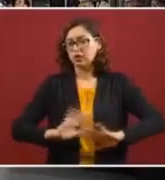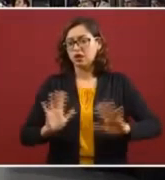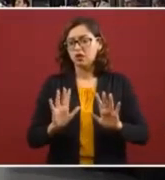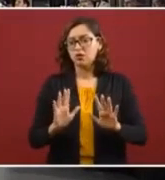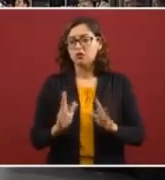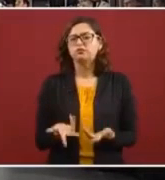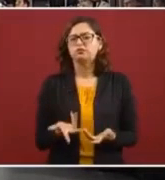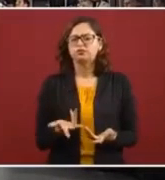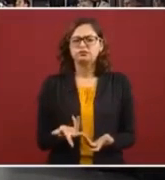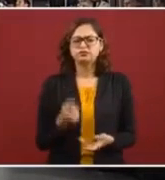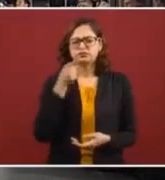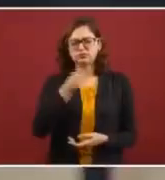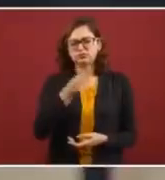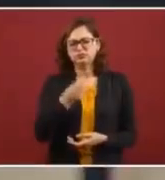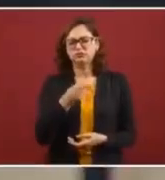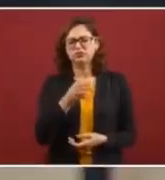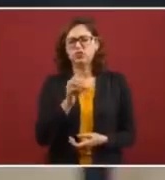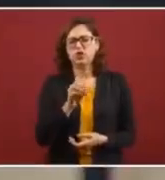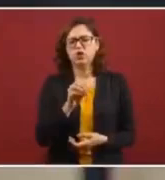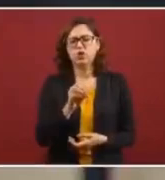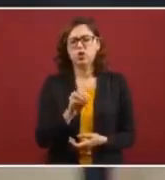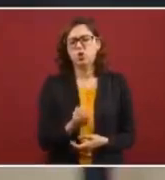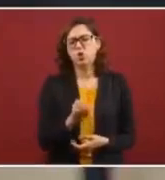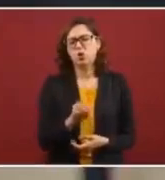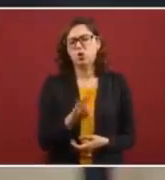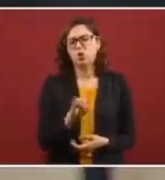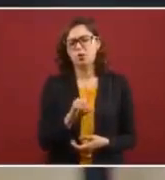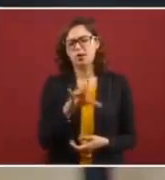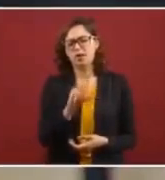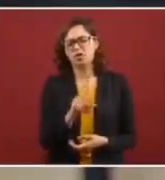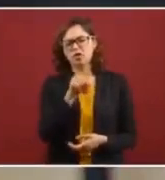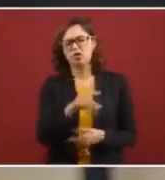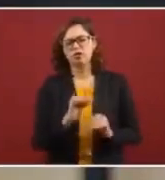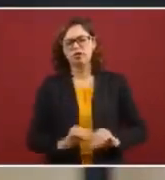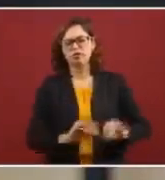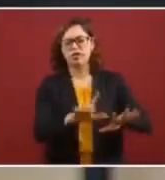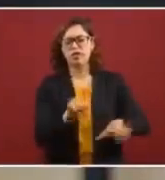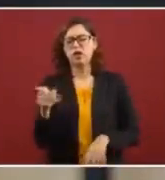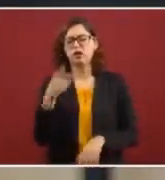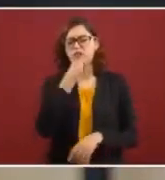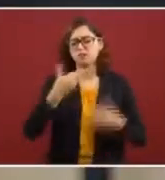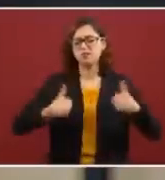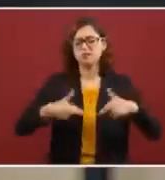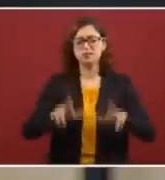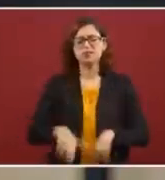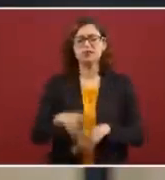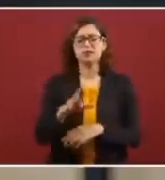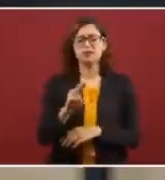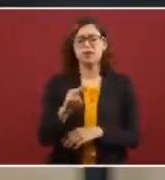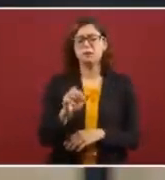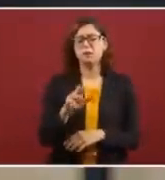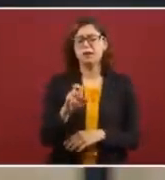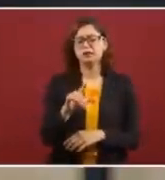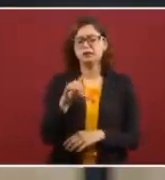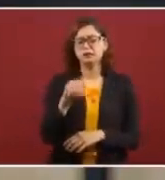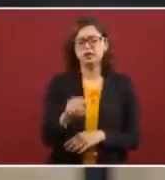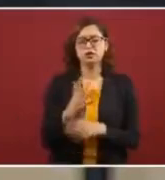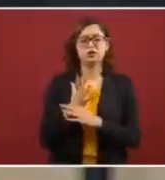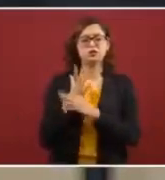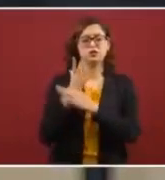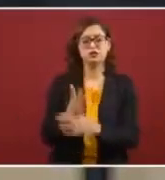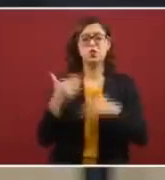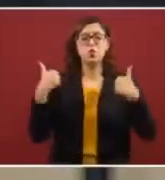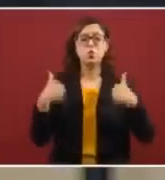para dejar en libertad a Ovidio Guzmán. De acuerdo con el canciller Marcelo Brandt, se estima que se habrían perdido más de 200